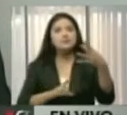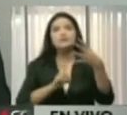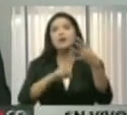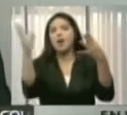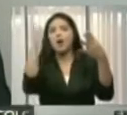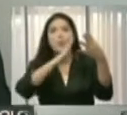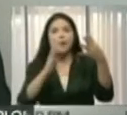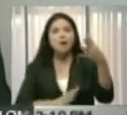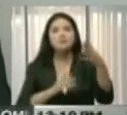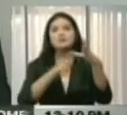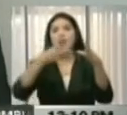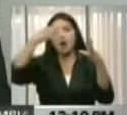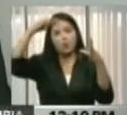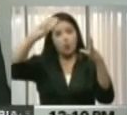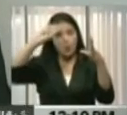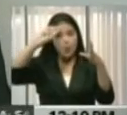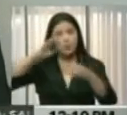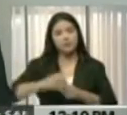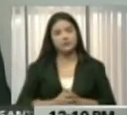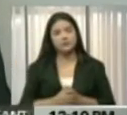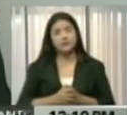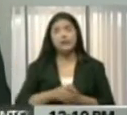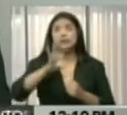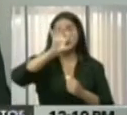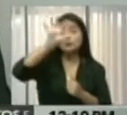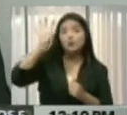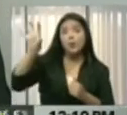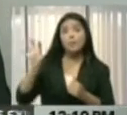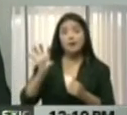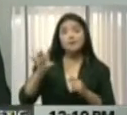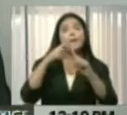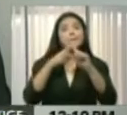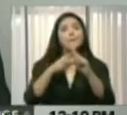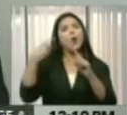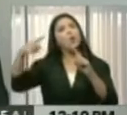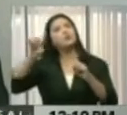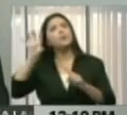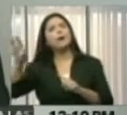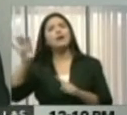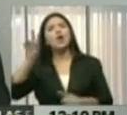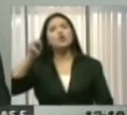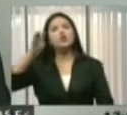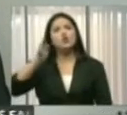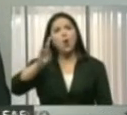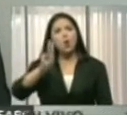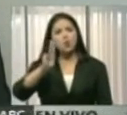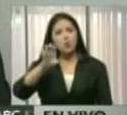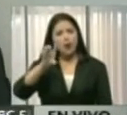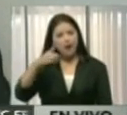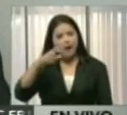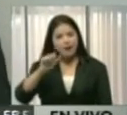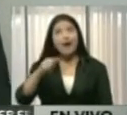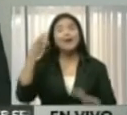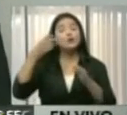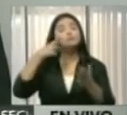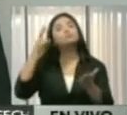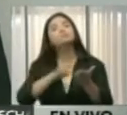Brasil y Cuba. Estos países, junto con Noruega, serán los garantes.